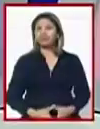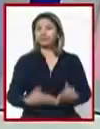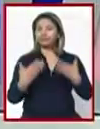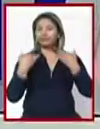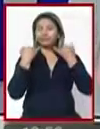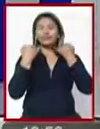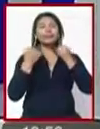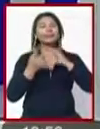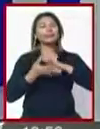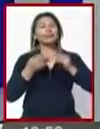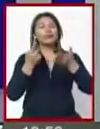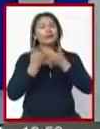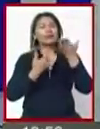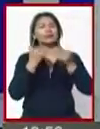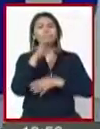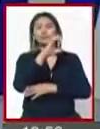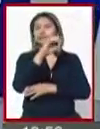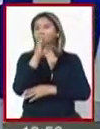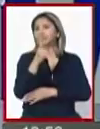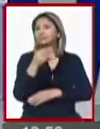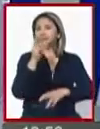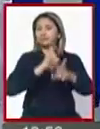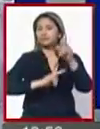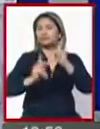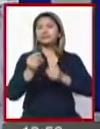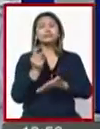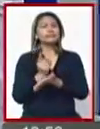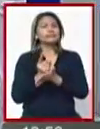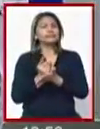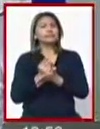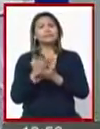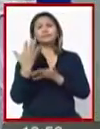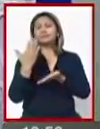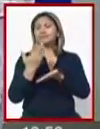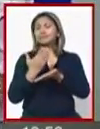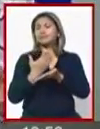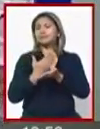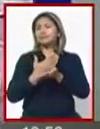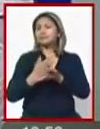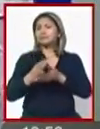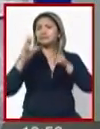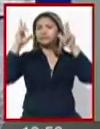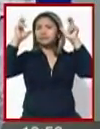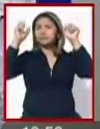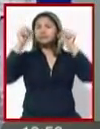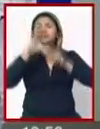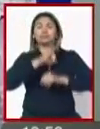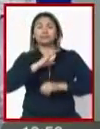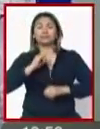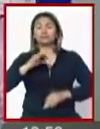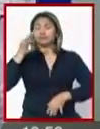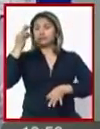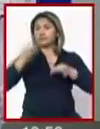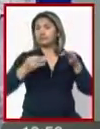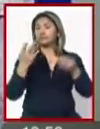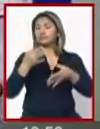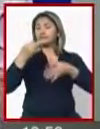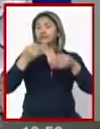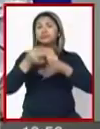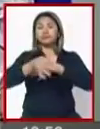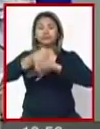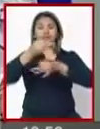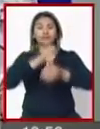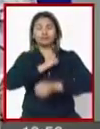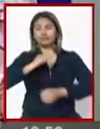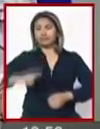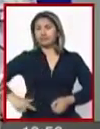Tenemos más información. ¿Qué sucede en Cochabamba? Los vecinos amenazan con sacar en burro a los concejales si no deciden sobre la suplencia